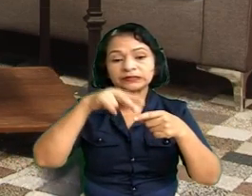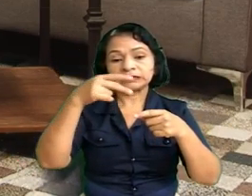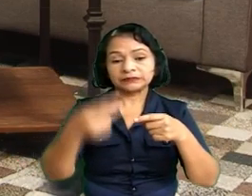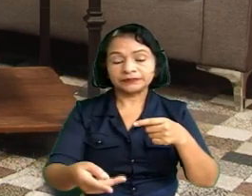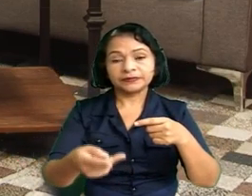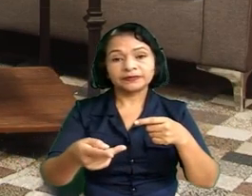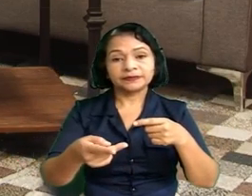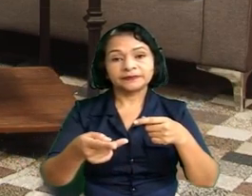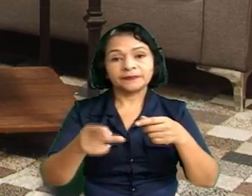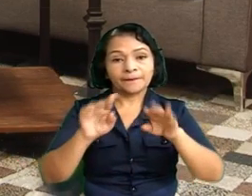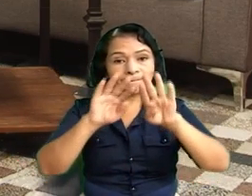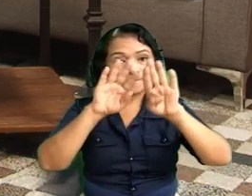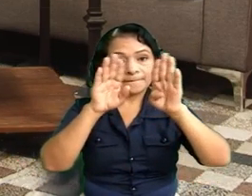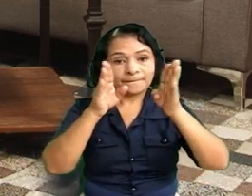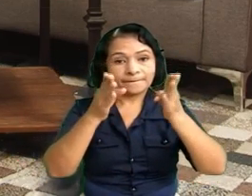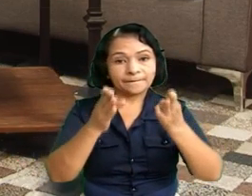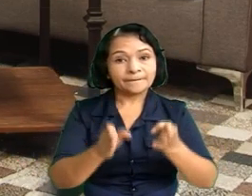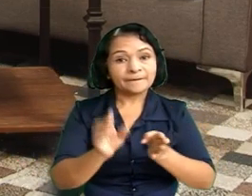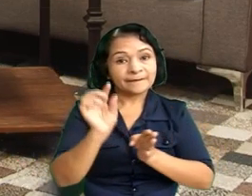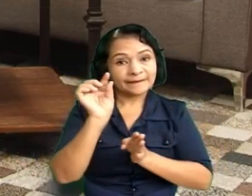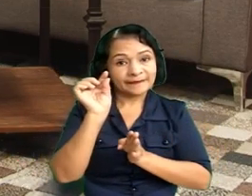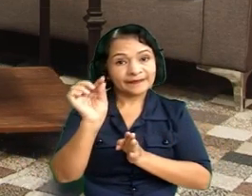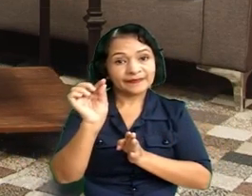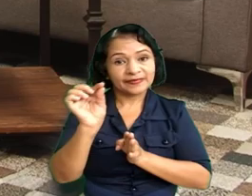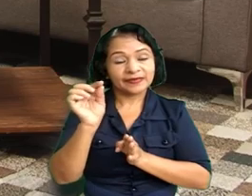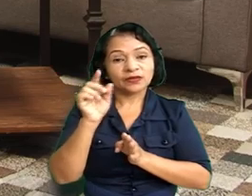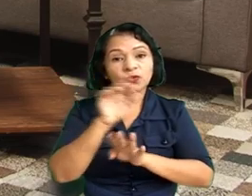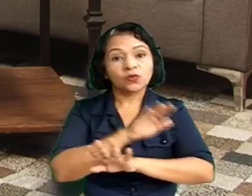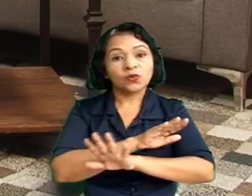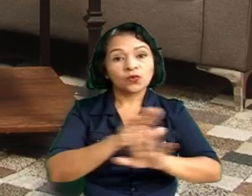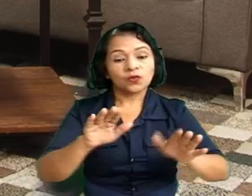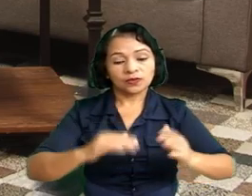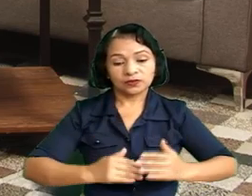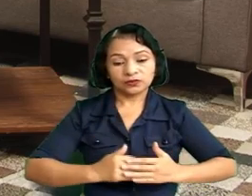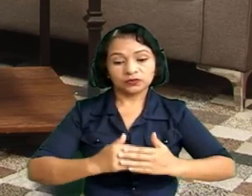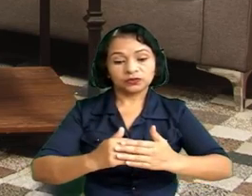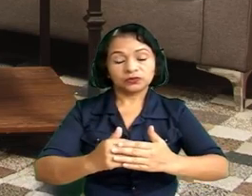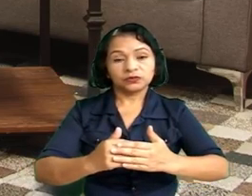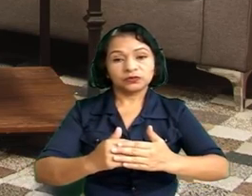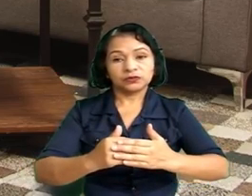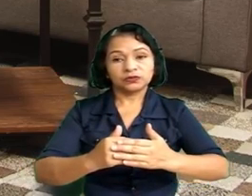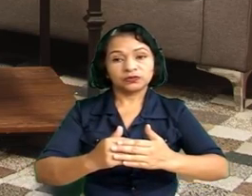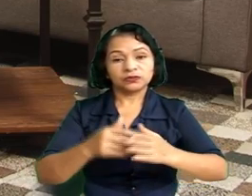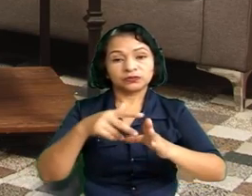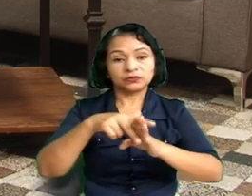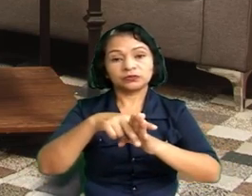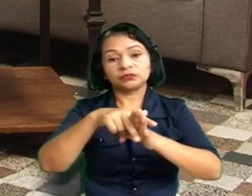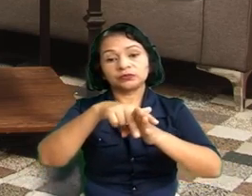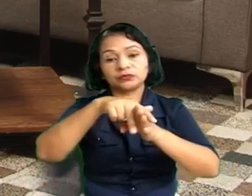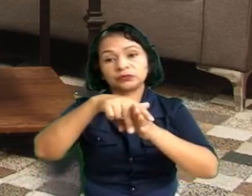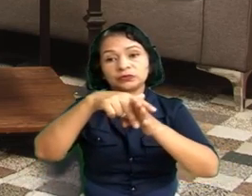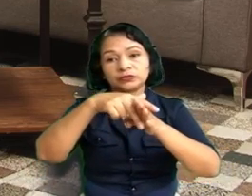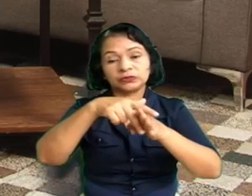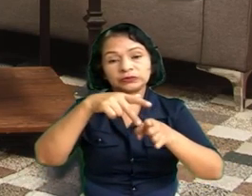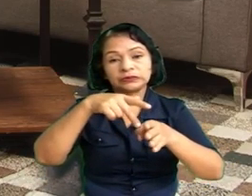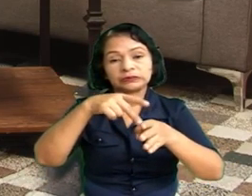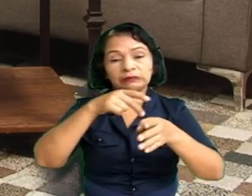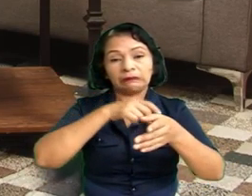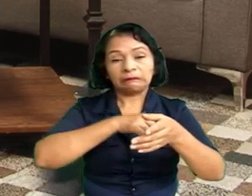la llevó a correr riesgo para su último embarazo. Ella tuvo un accidente con una mula la